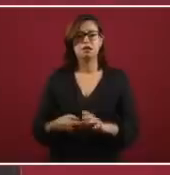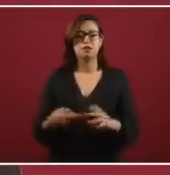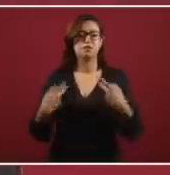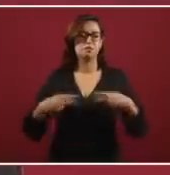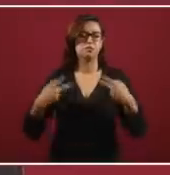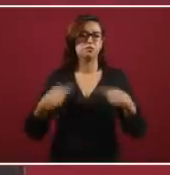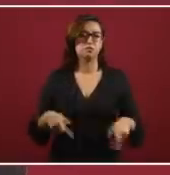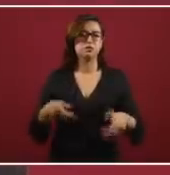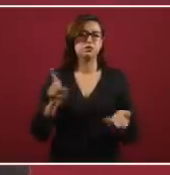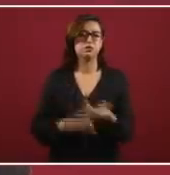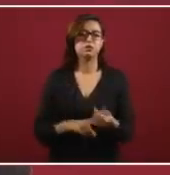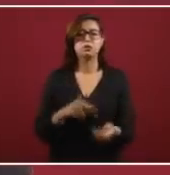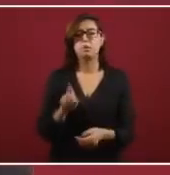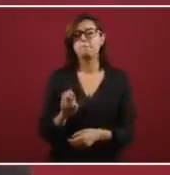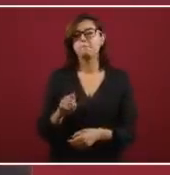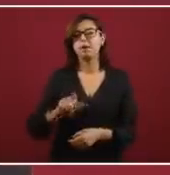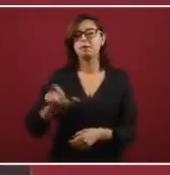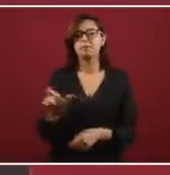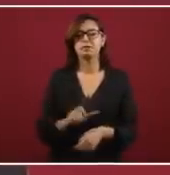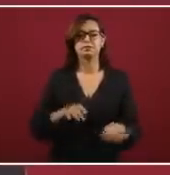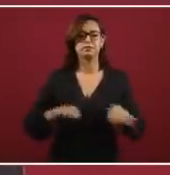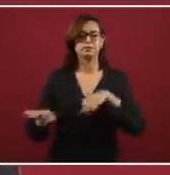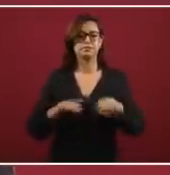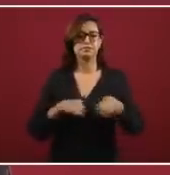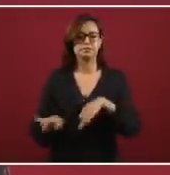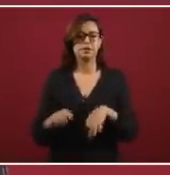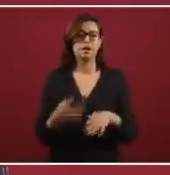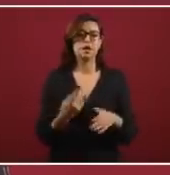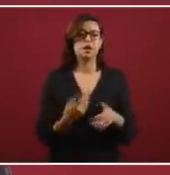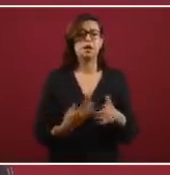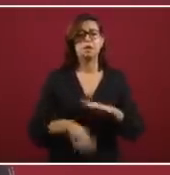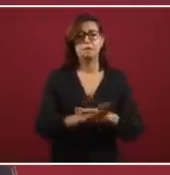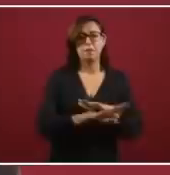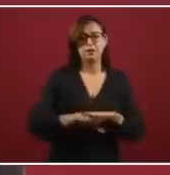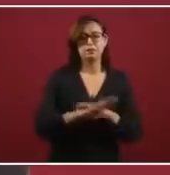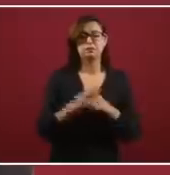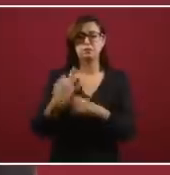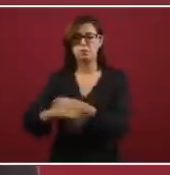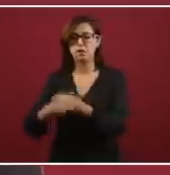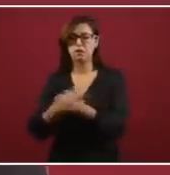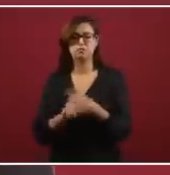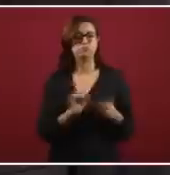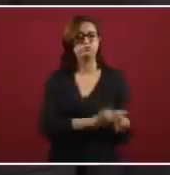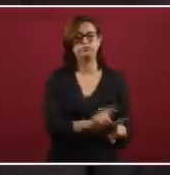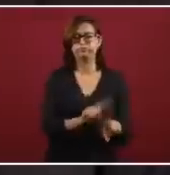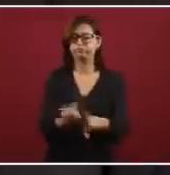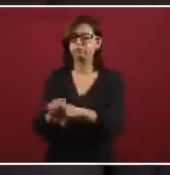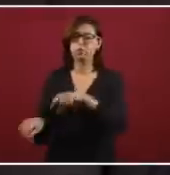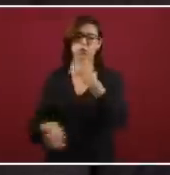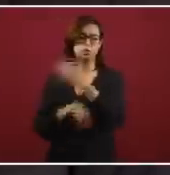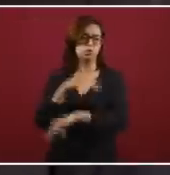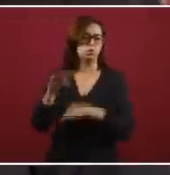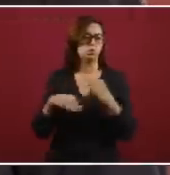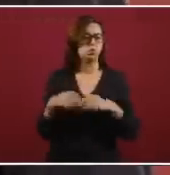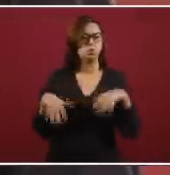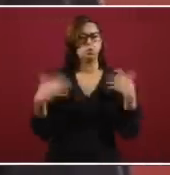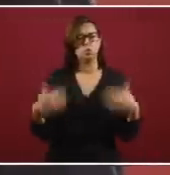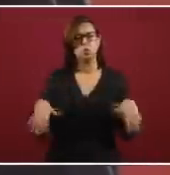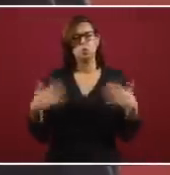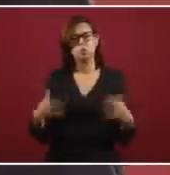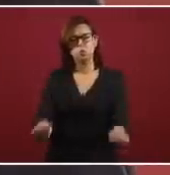Pemex, tanto de base como de transitorios, que han ayudado